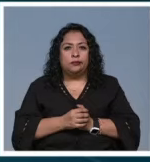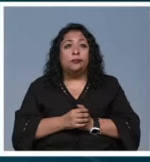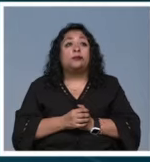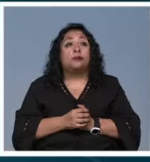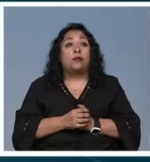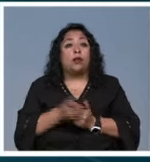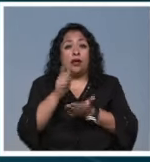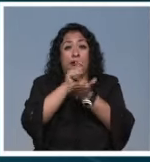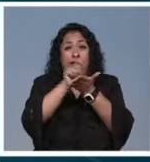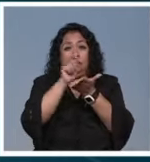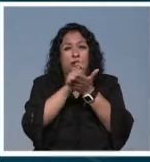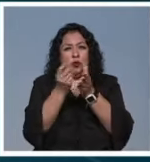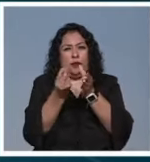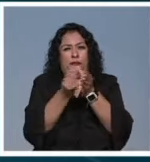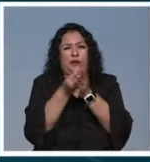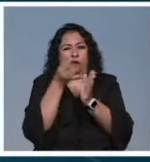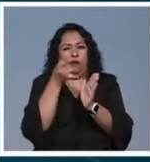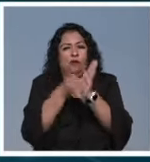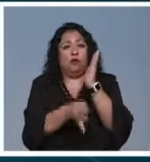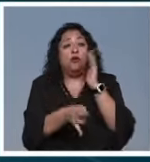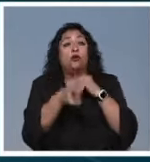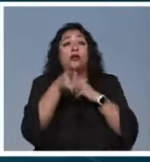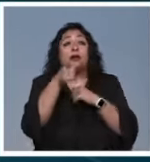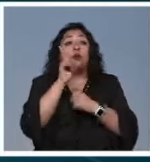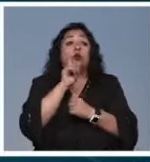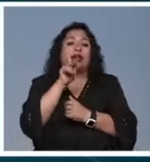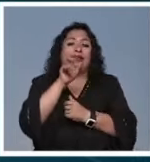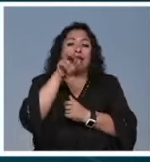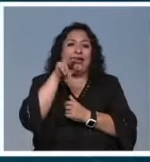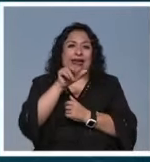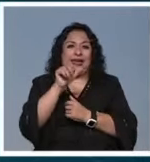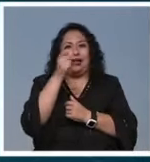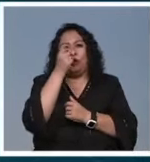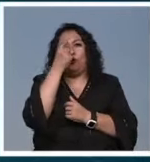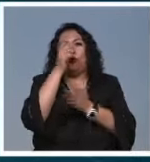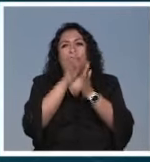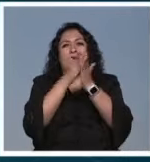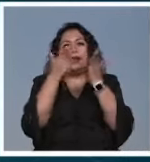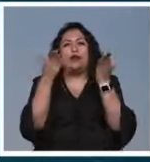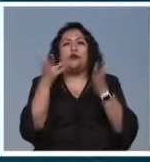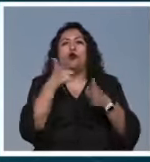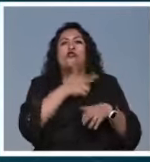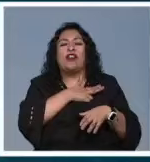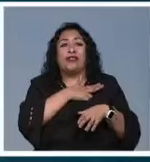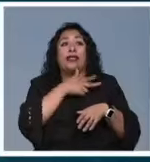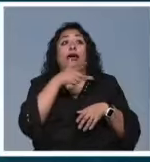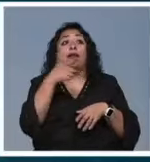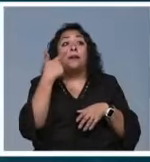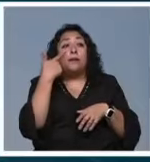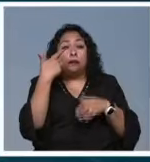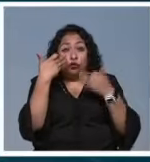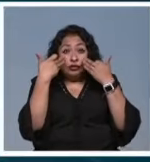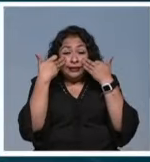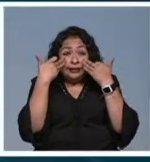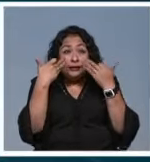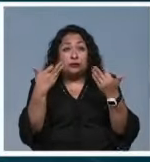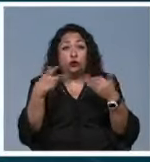Con su escritura íntima, profunda y realista, Karina Sosa, autora del libro Orfandad, nos ofrece un